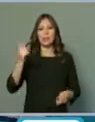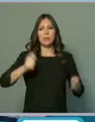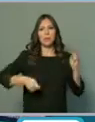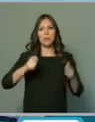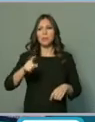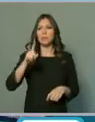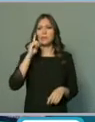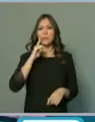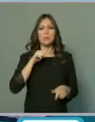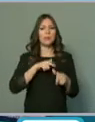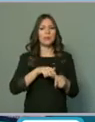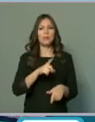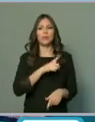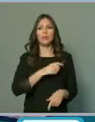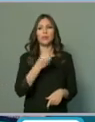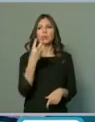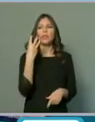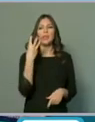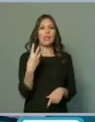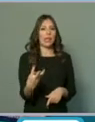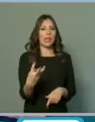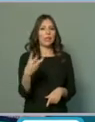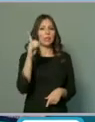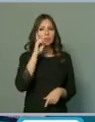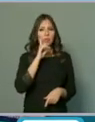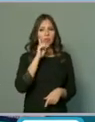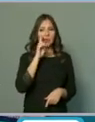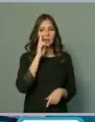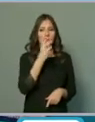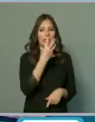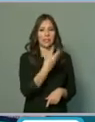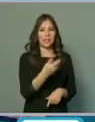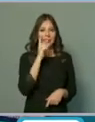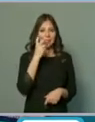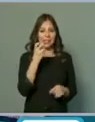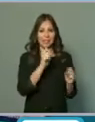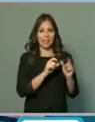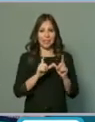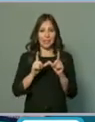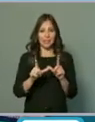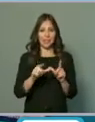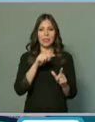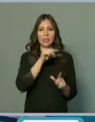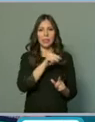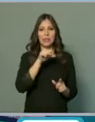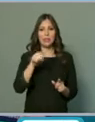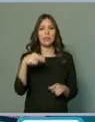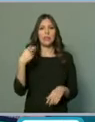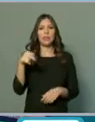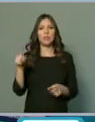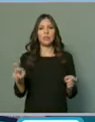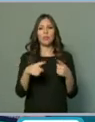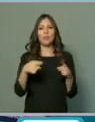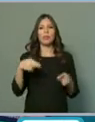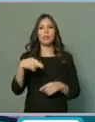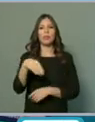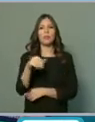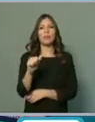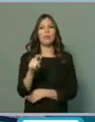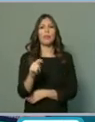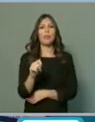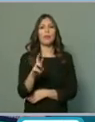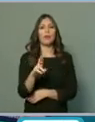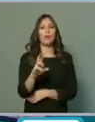no, nosotros somos un trío de chicas que son justo las que estamos viendo en la pantalla y ellas hacen math rock. El math rock es